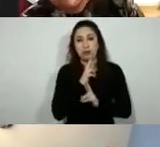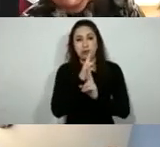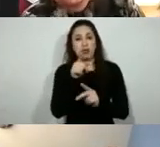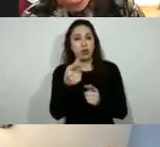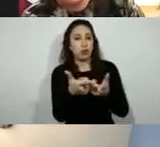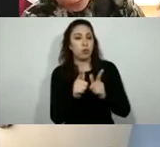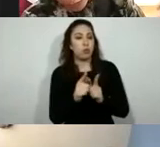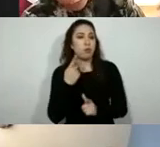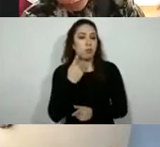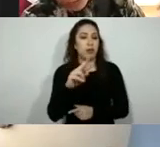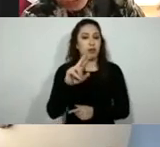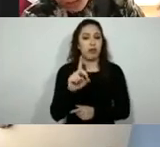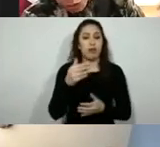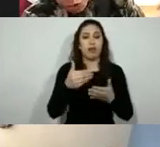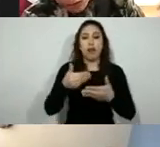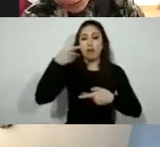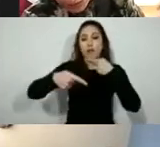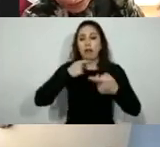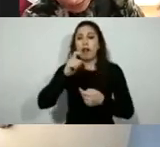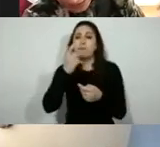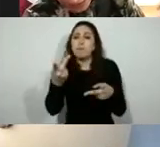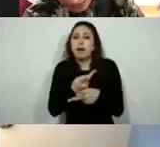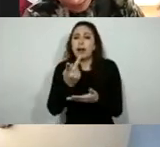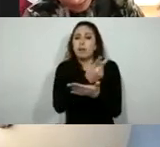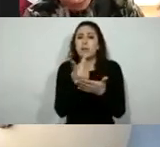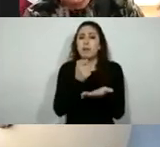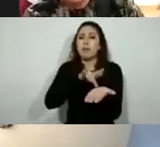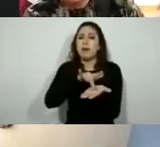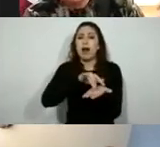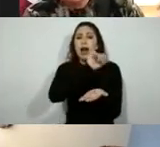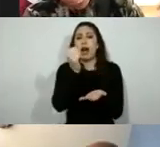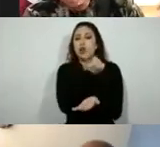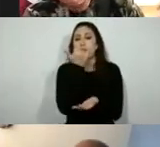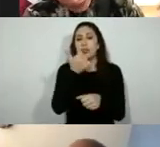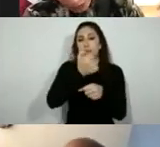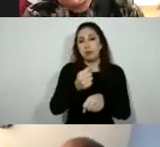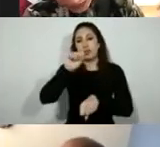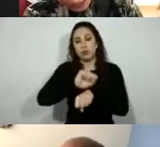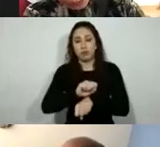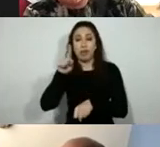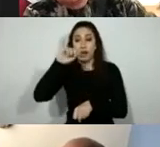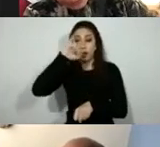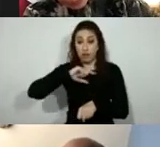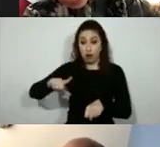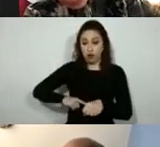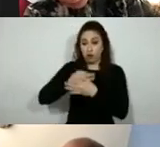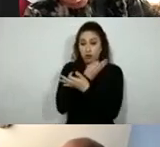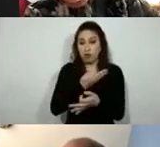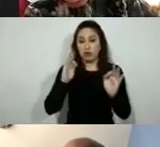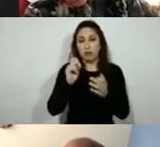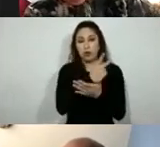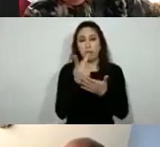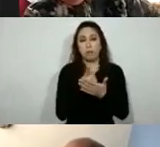de apoyo a los jóvenes de primaria y secundaria. Dado que la jefa de gobierno estableció el programa Mi Beca para